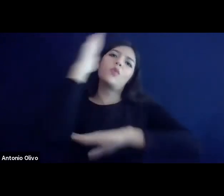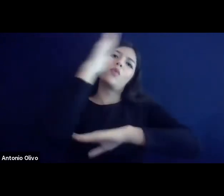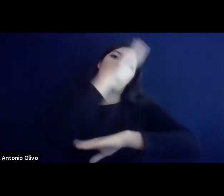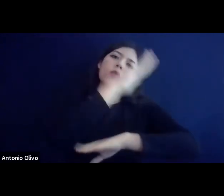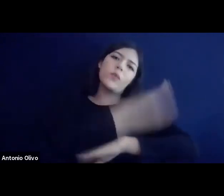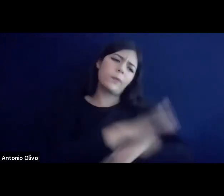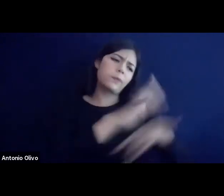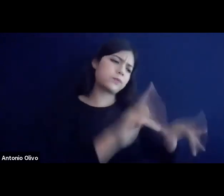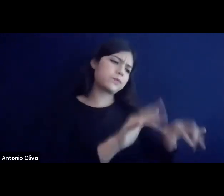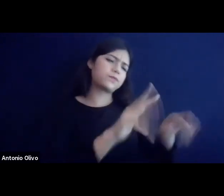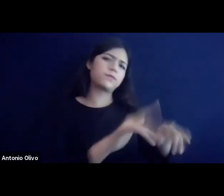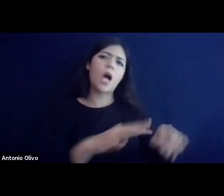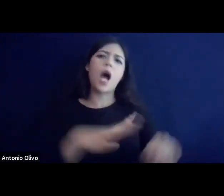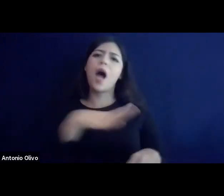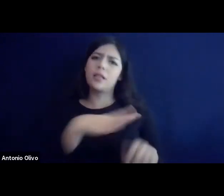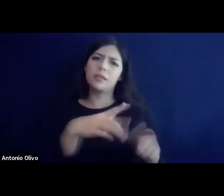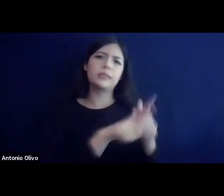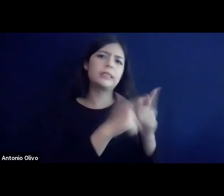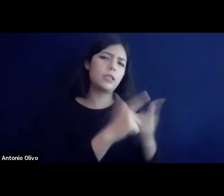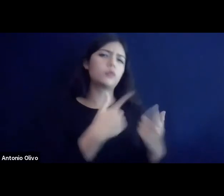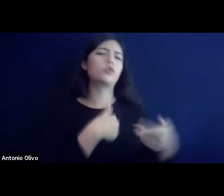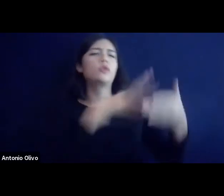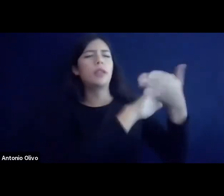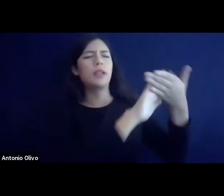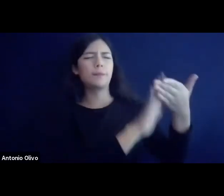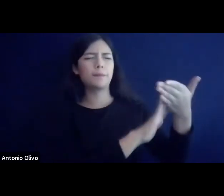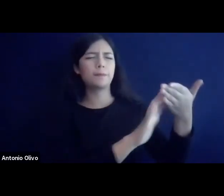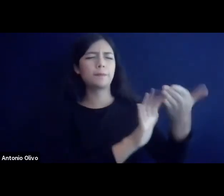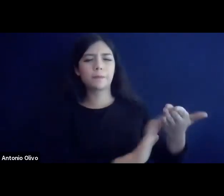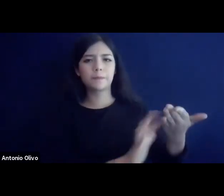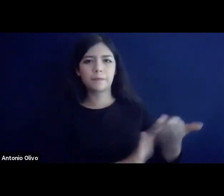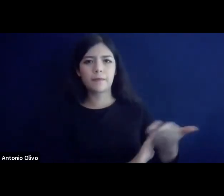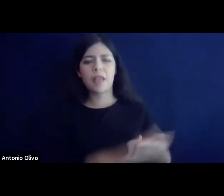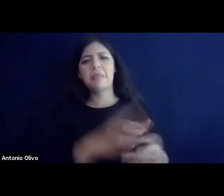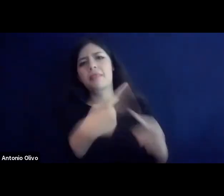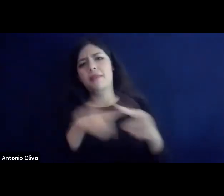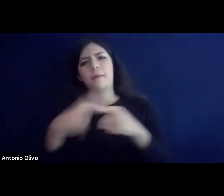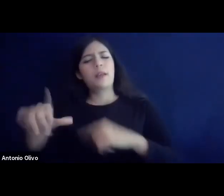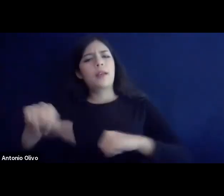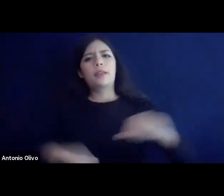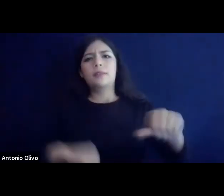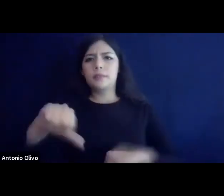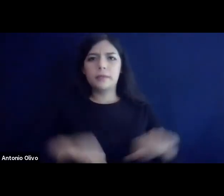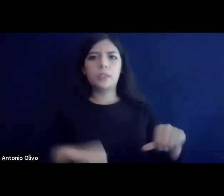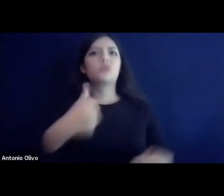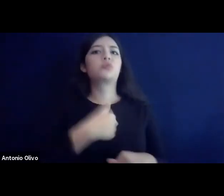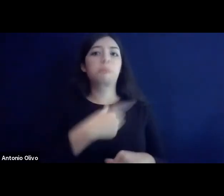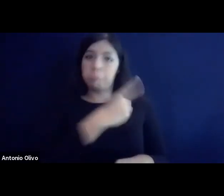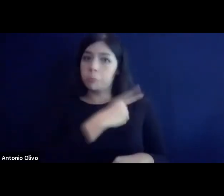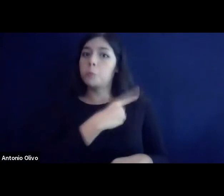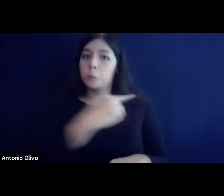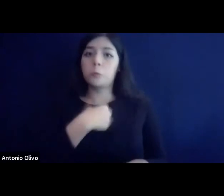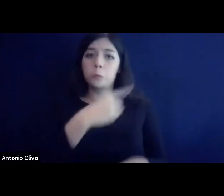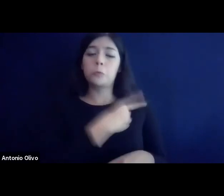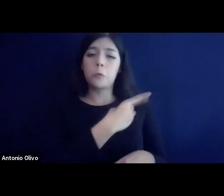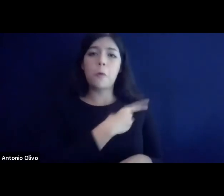los libros, yo los leía, ahí mismo decía qué hacer de actividades. Me hice autodidacta, no